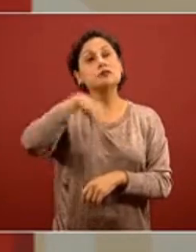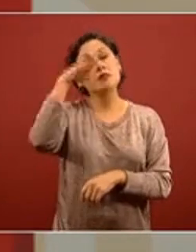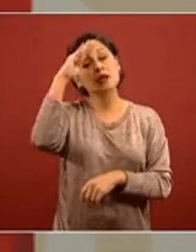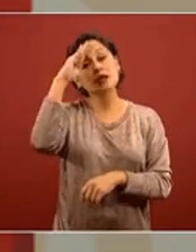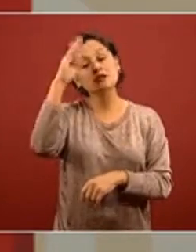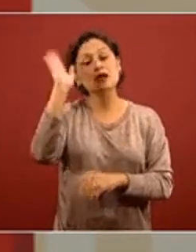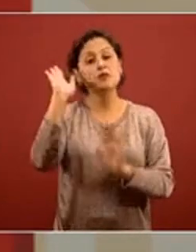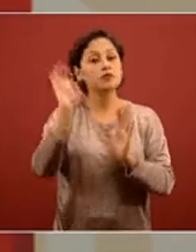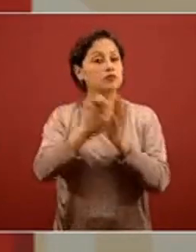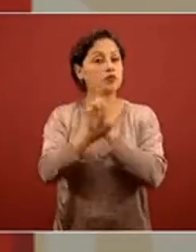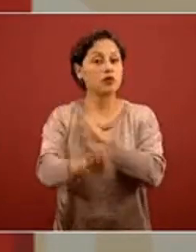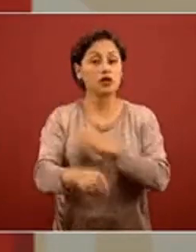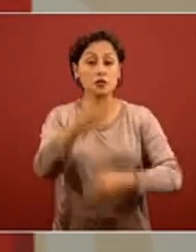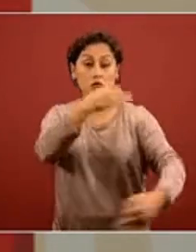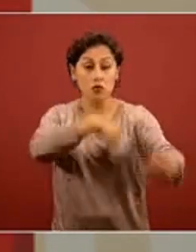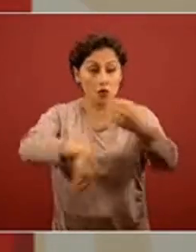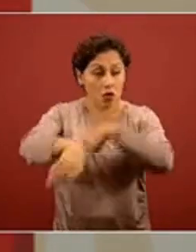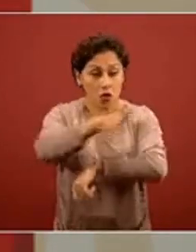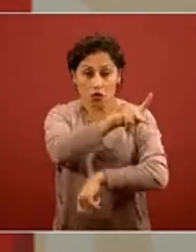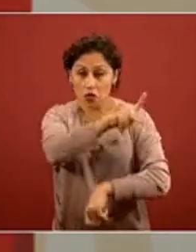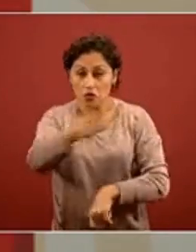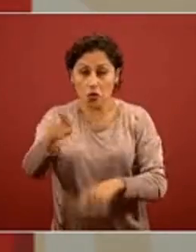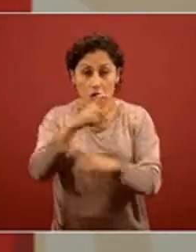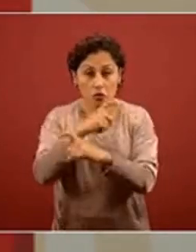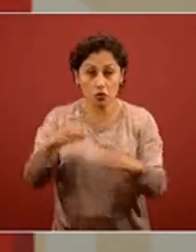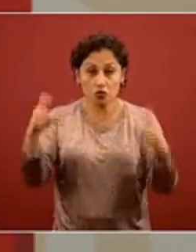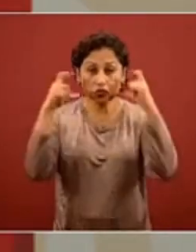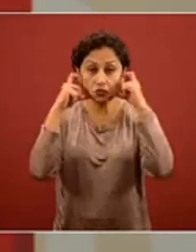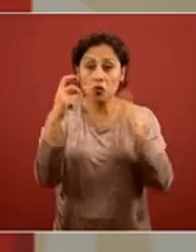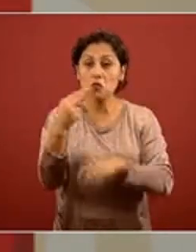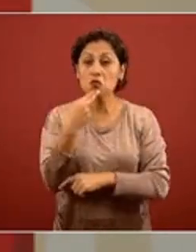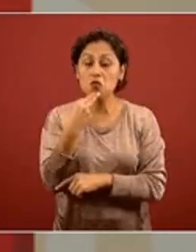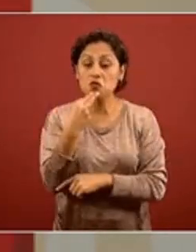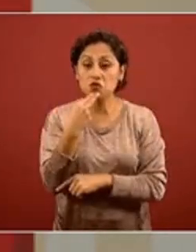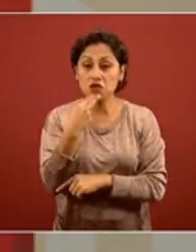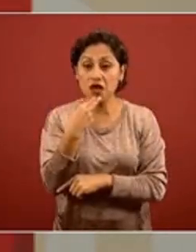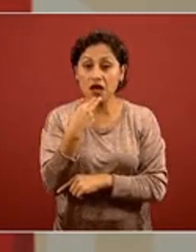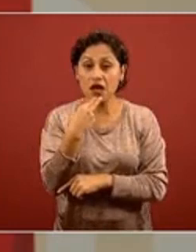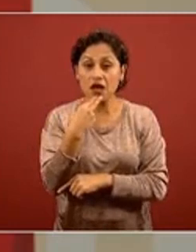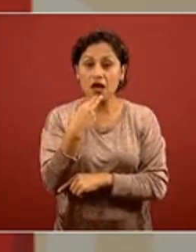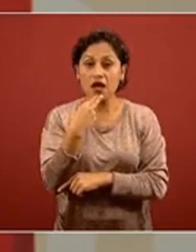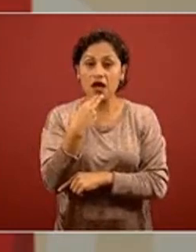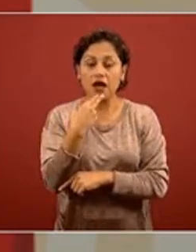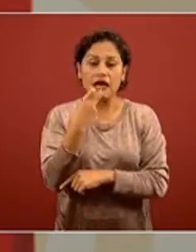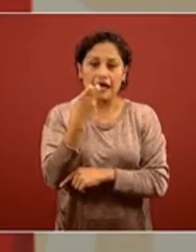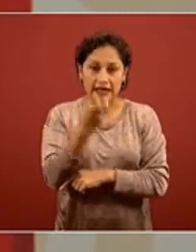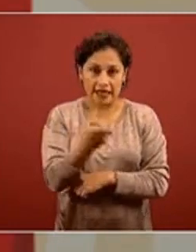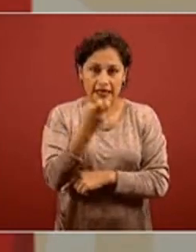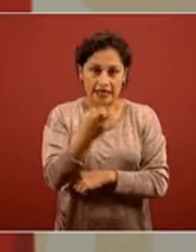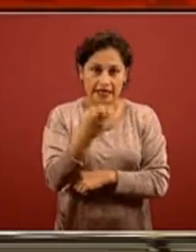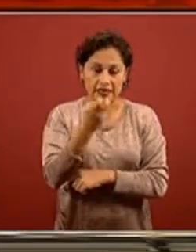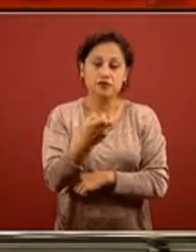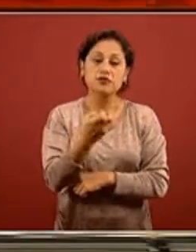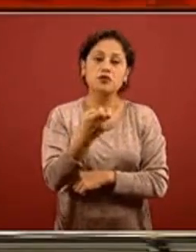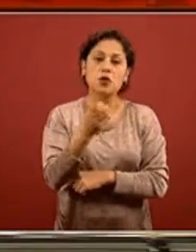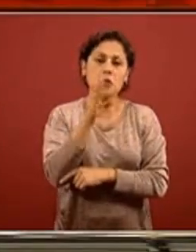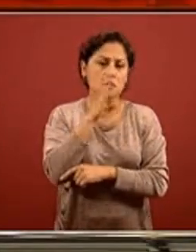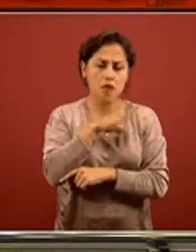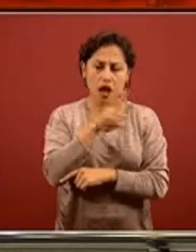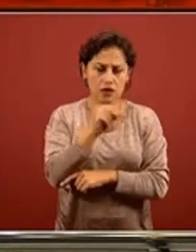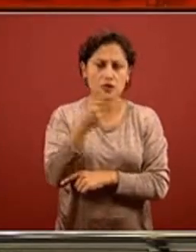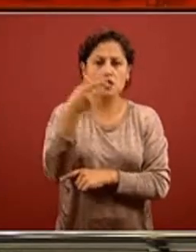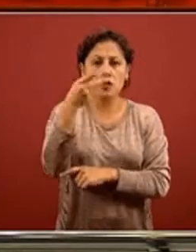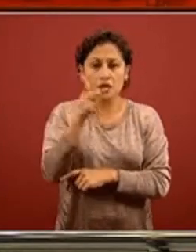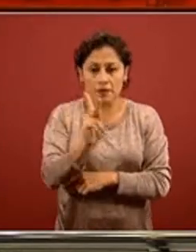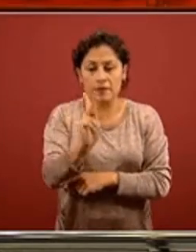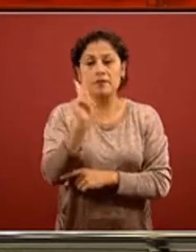sería algo menor, que sería el hecho de que se haga un mal procedimiento de descarte,